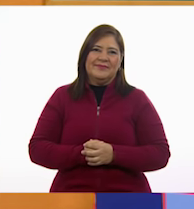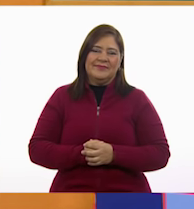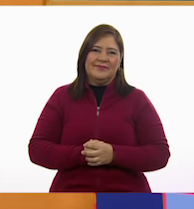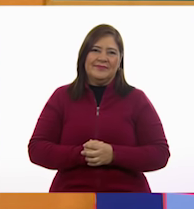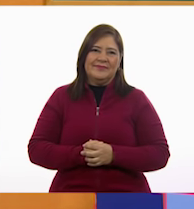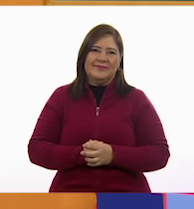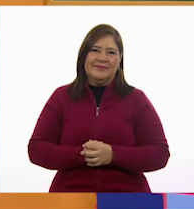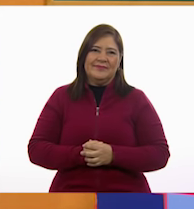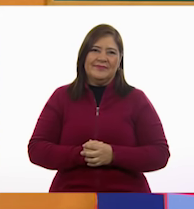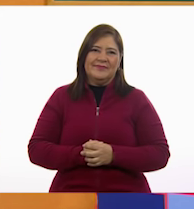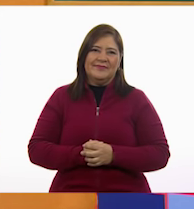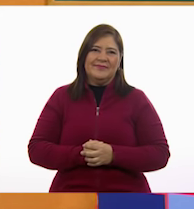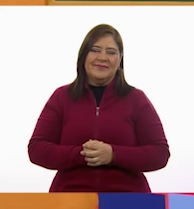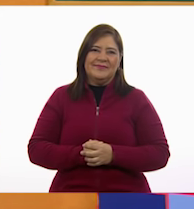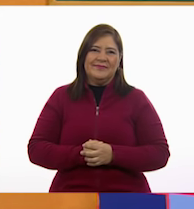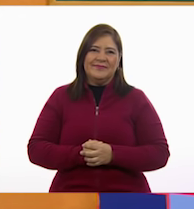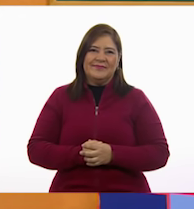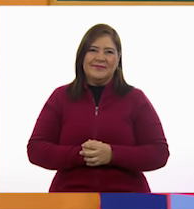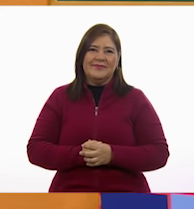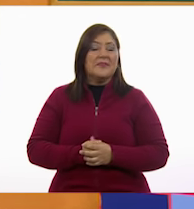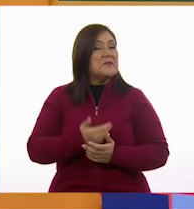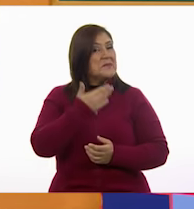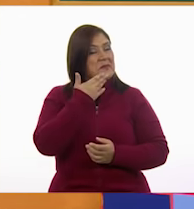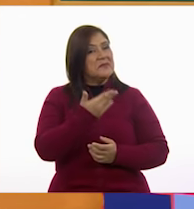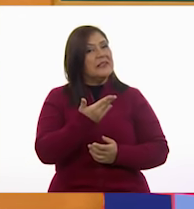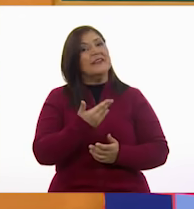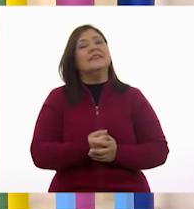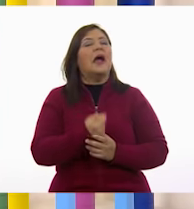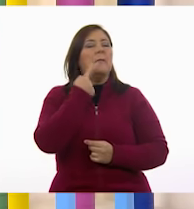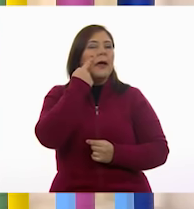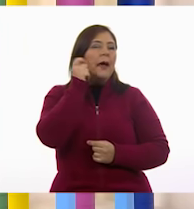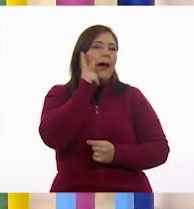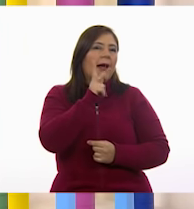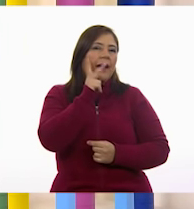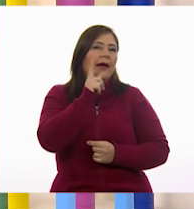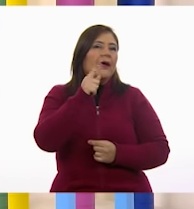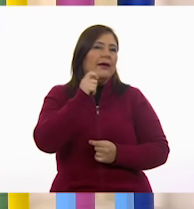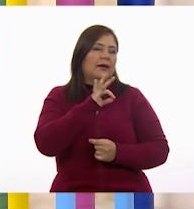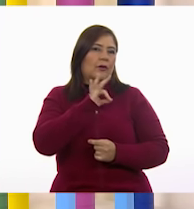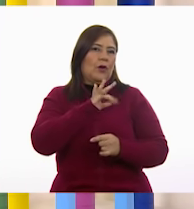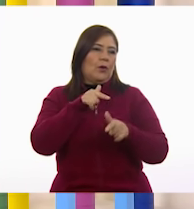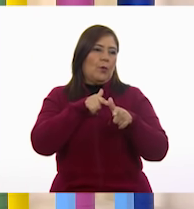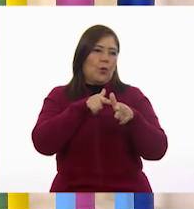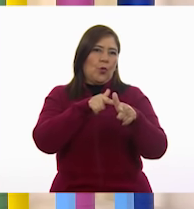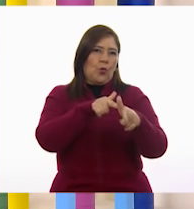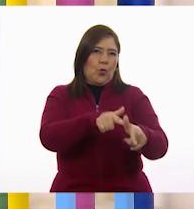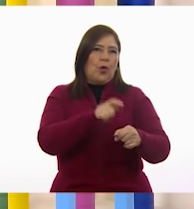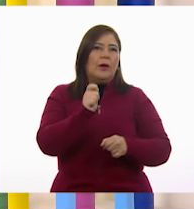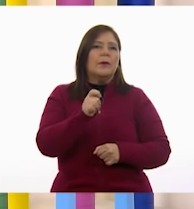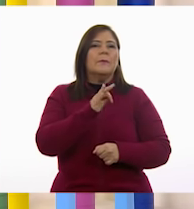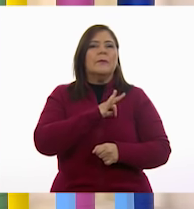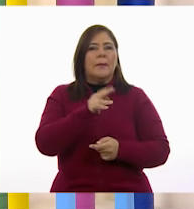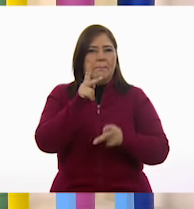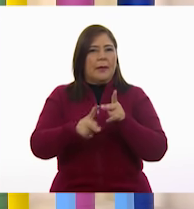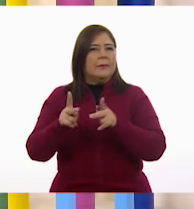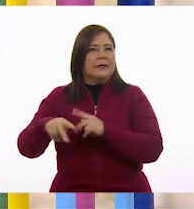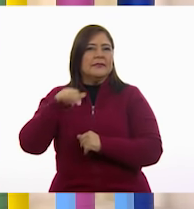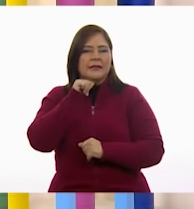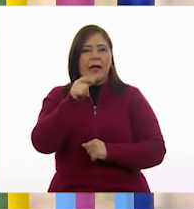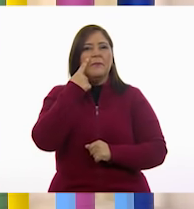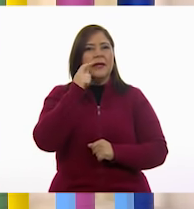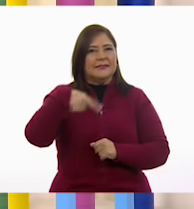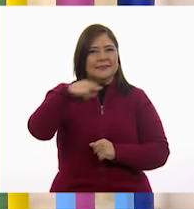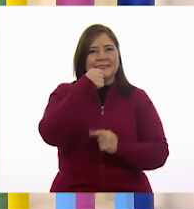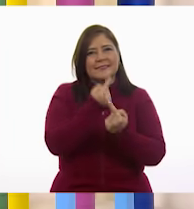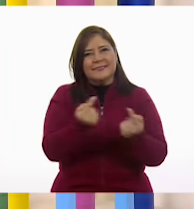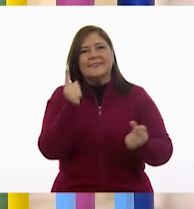Etuki, tuki, Ah, muy bien. Vamos a tratar de hacerlo continuo. Ok. Vamos, niñas y niños, empezamos.